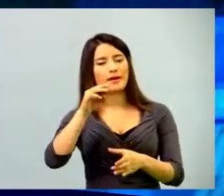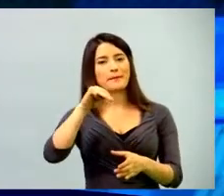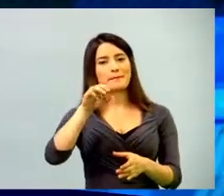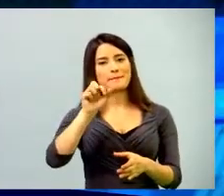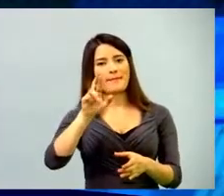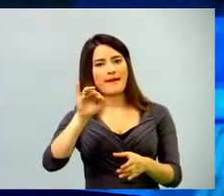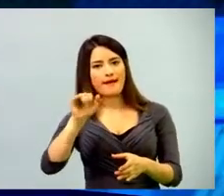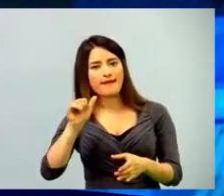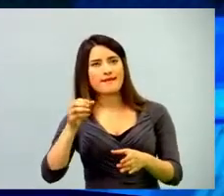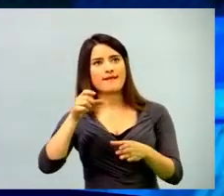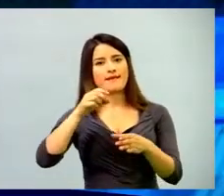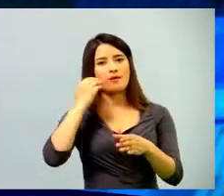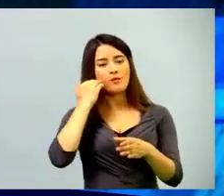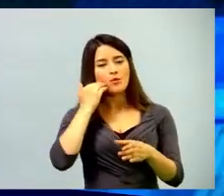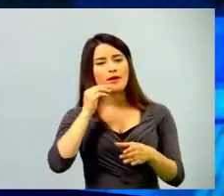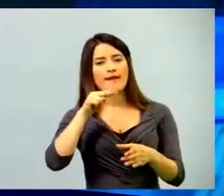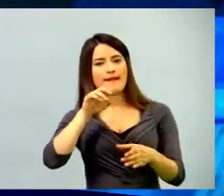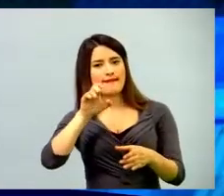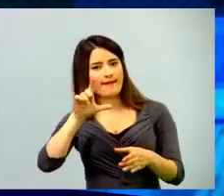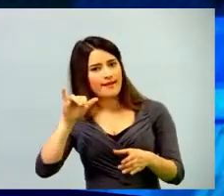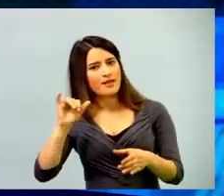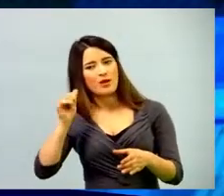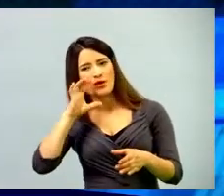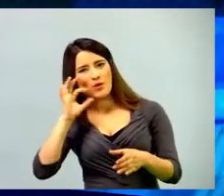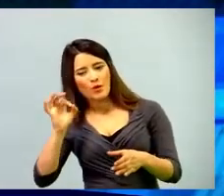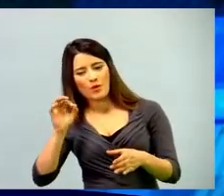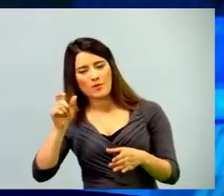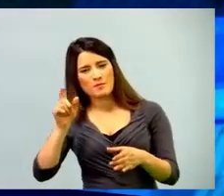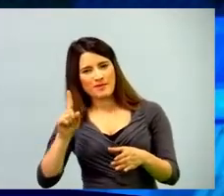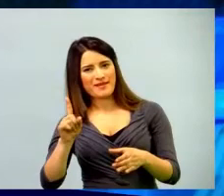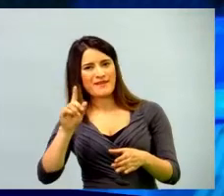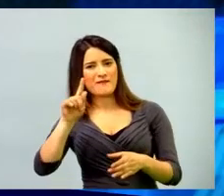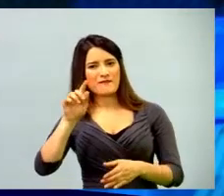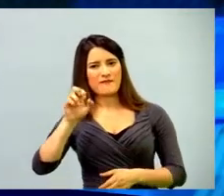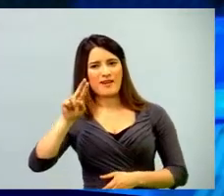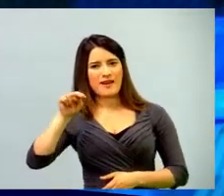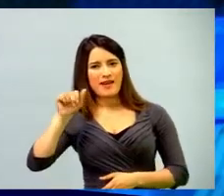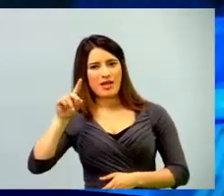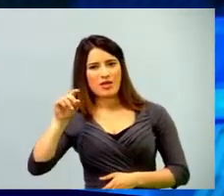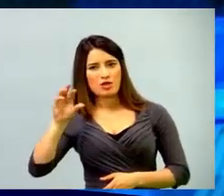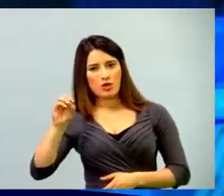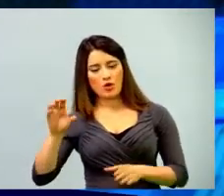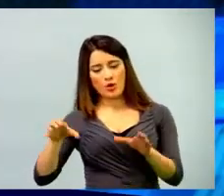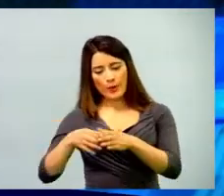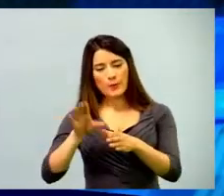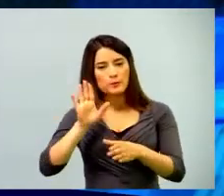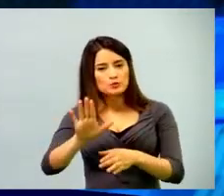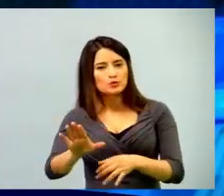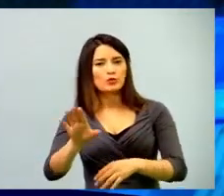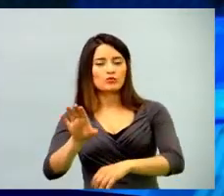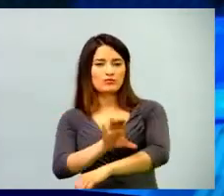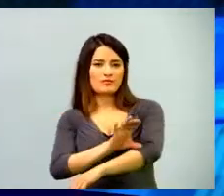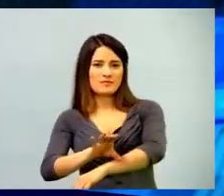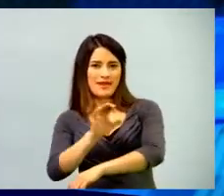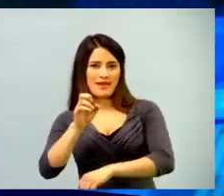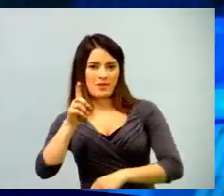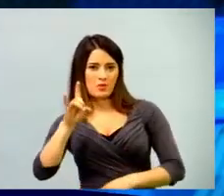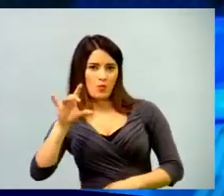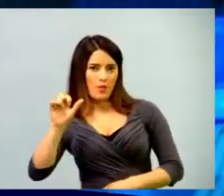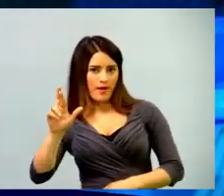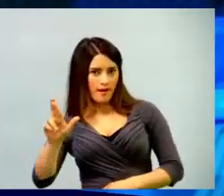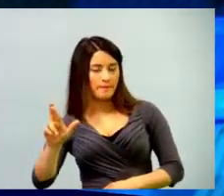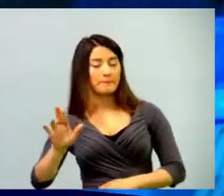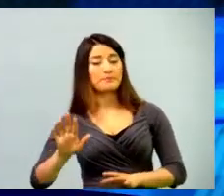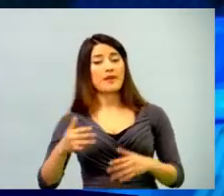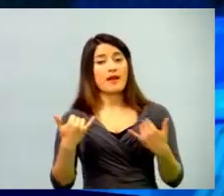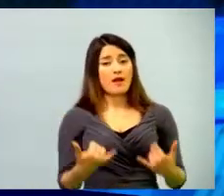por Nelly Estrada y por supuesto por Fernando Bedoya de Computadores para Educar. Ahora más adelante vamos a tener la